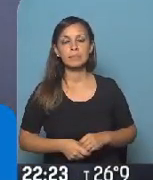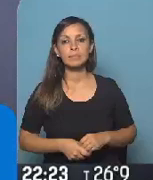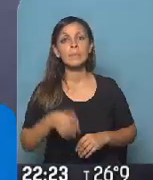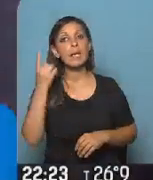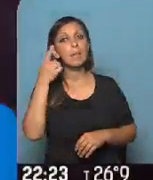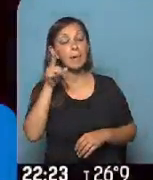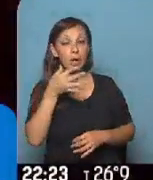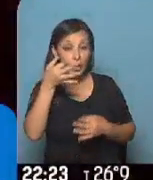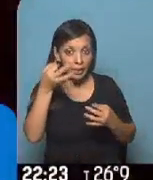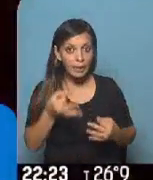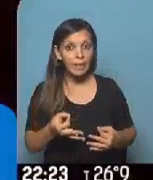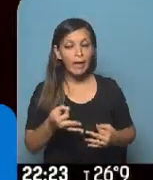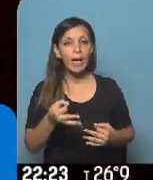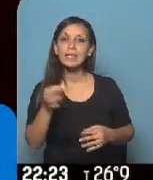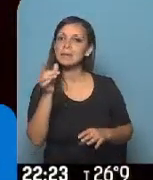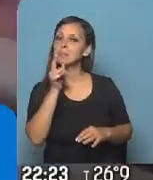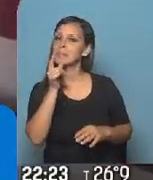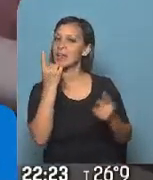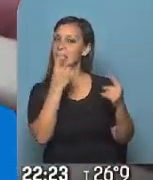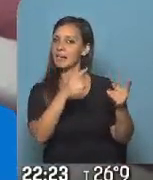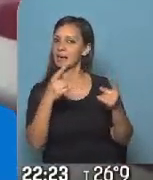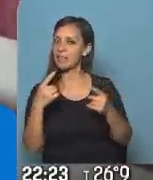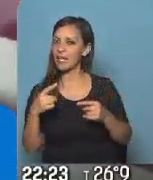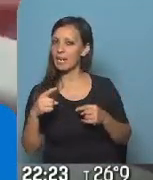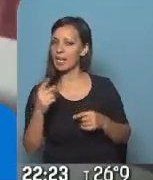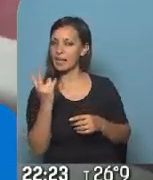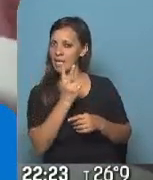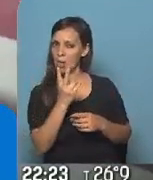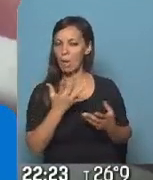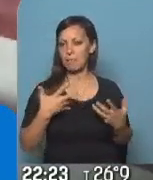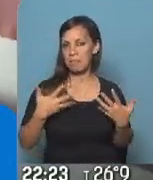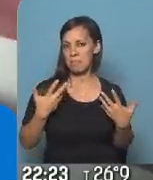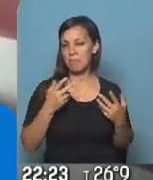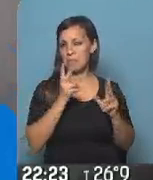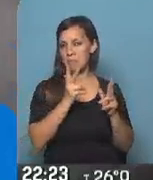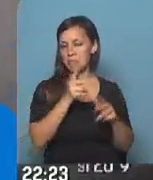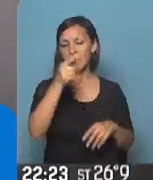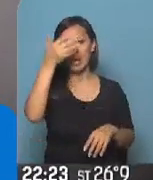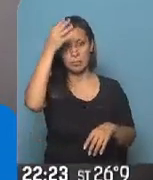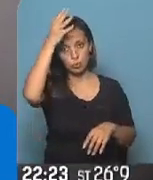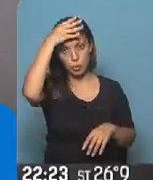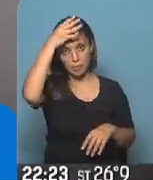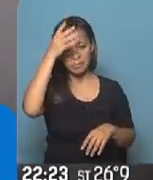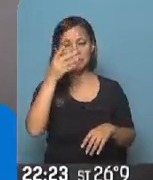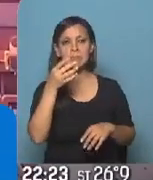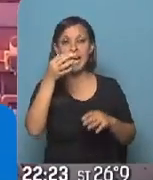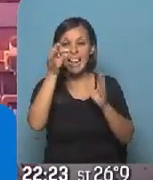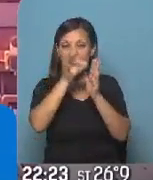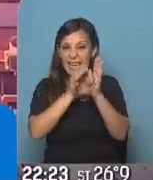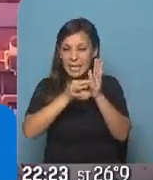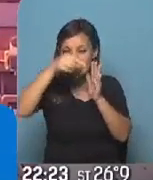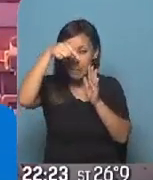Pero la realidad parece ser bastante diferente del entusiasta cuadro descrito por Trump. Aunque no se conocen los detalles